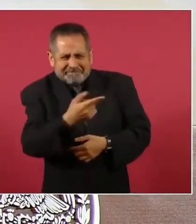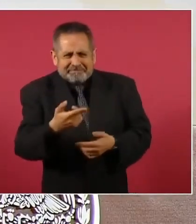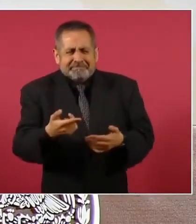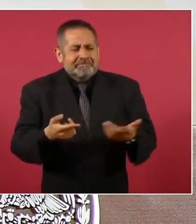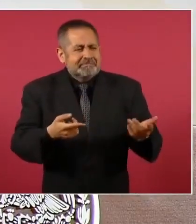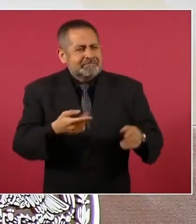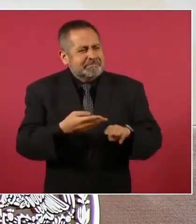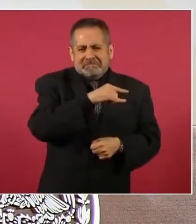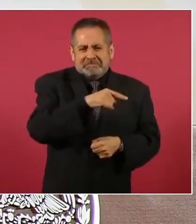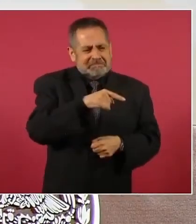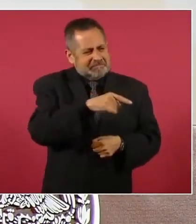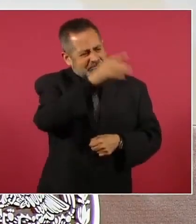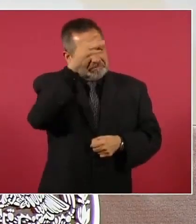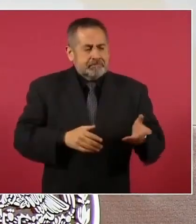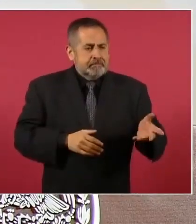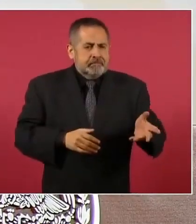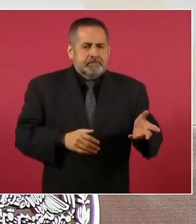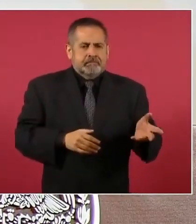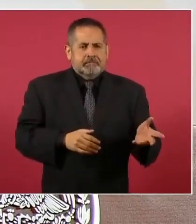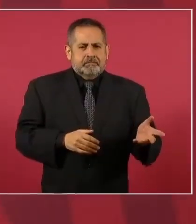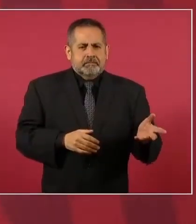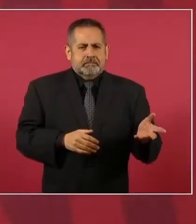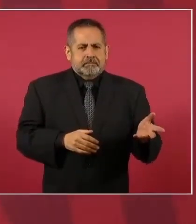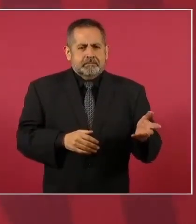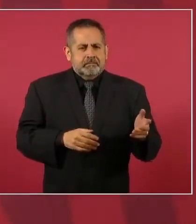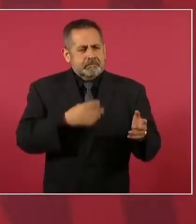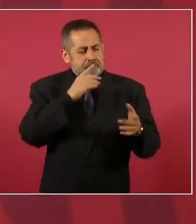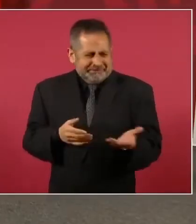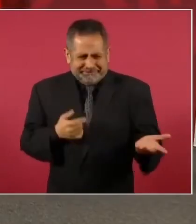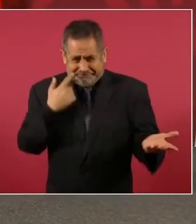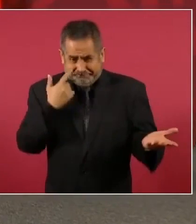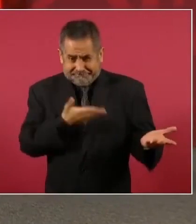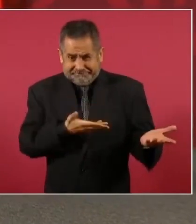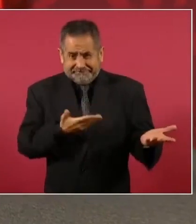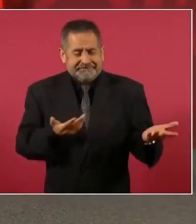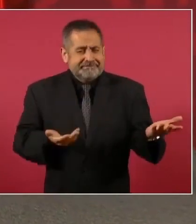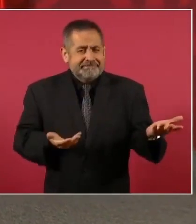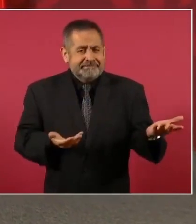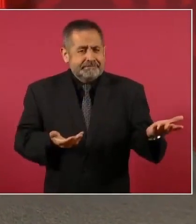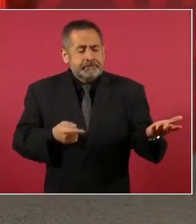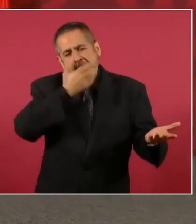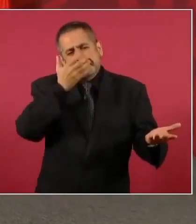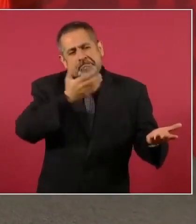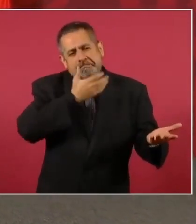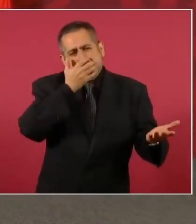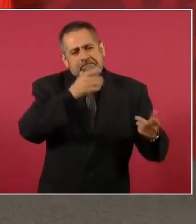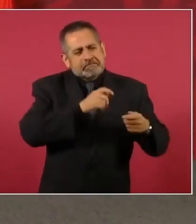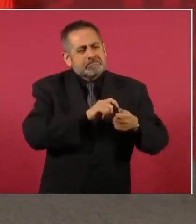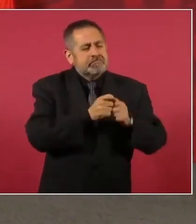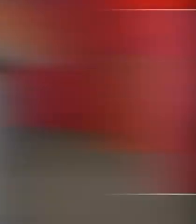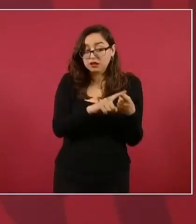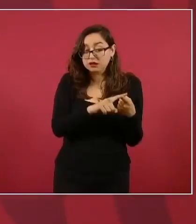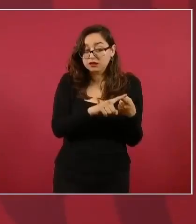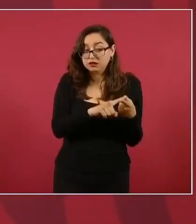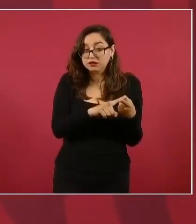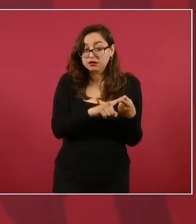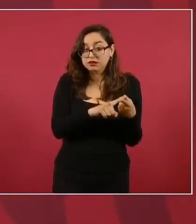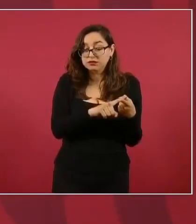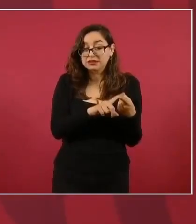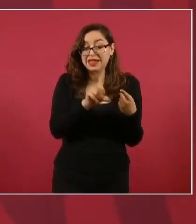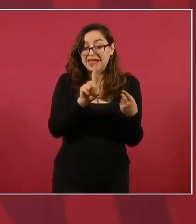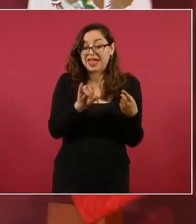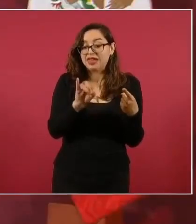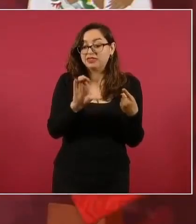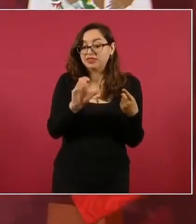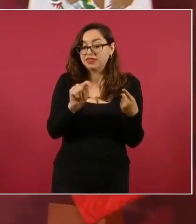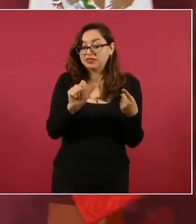muy hipócritas cuando se les dice racistas, porque están acostumbrados a la simulación. Y este jueves